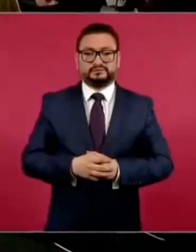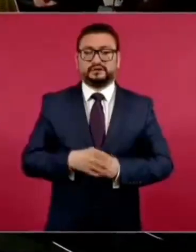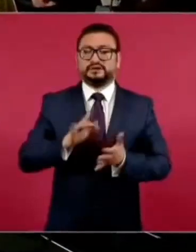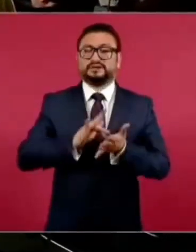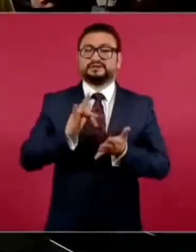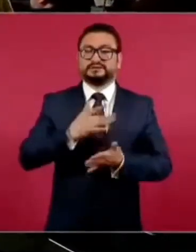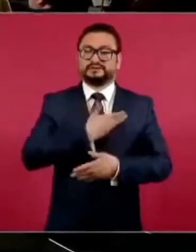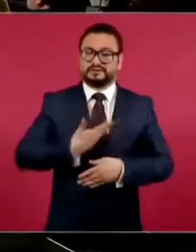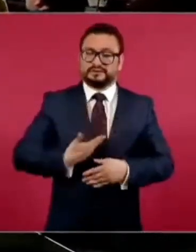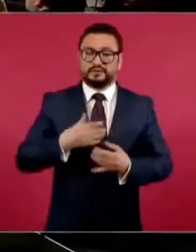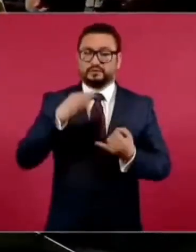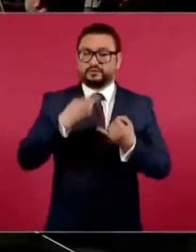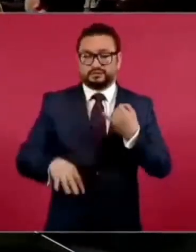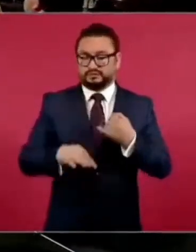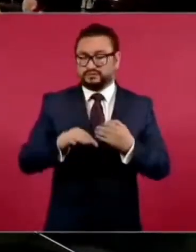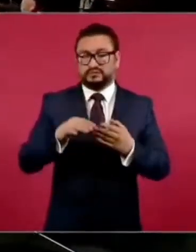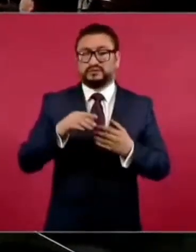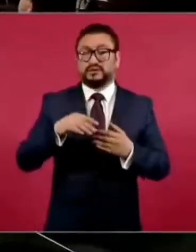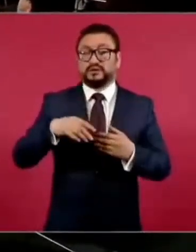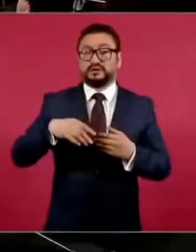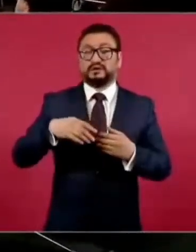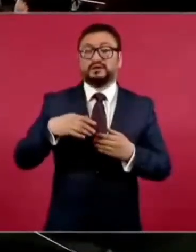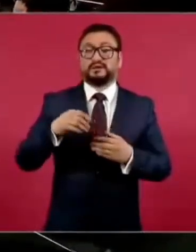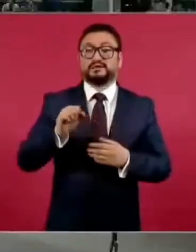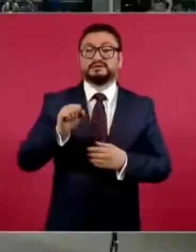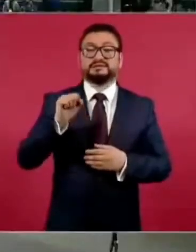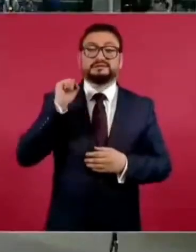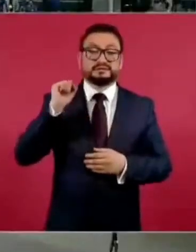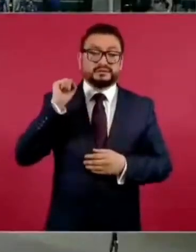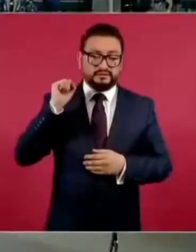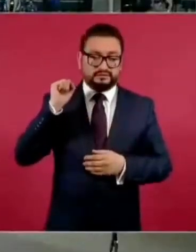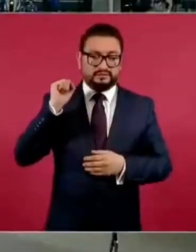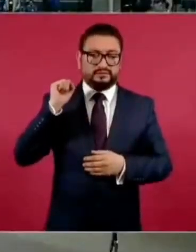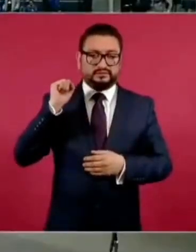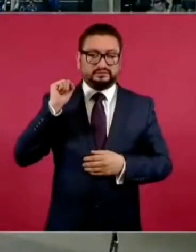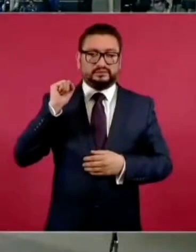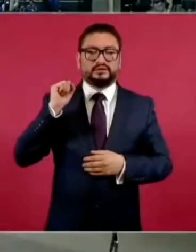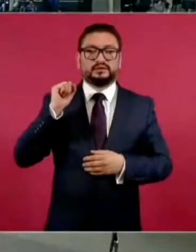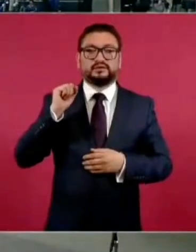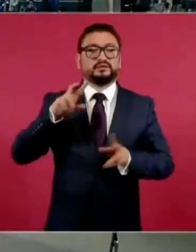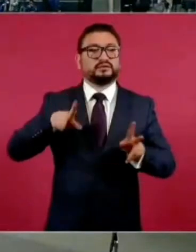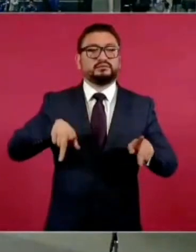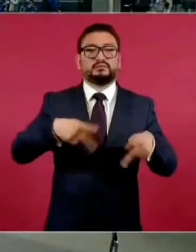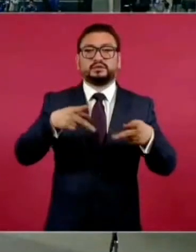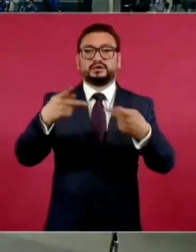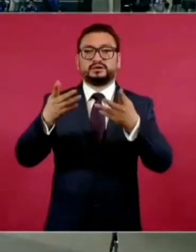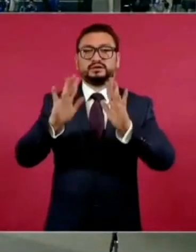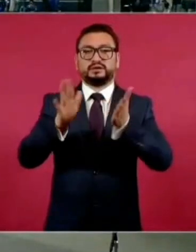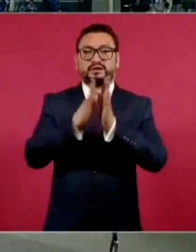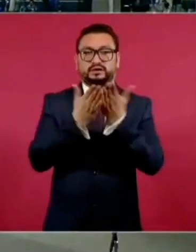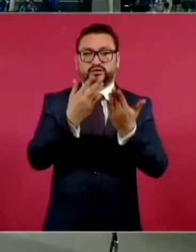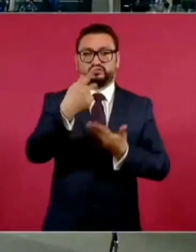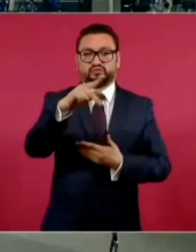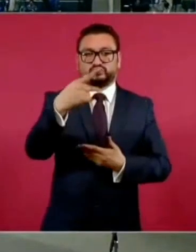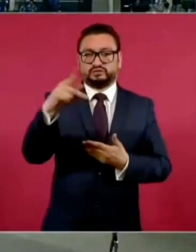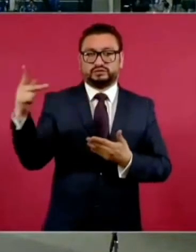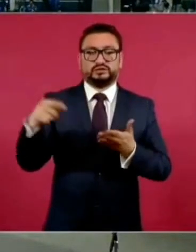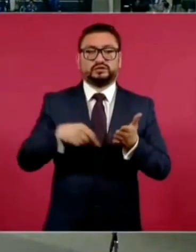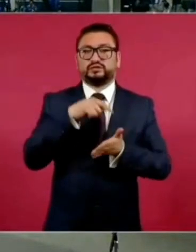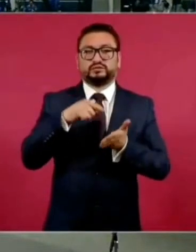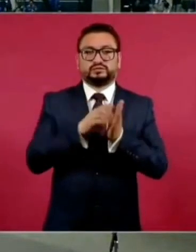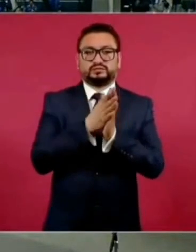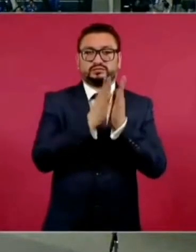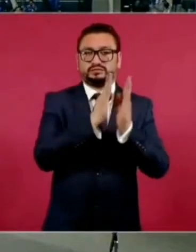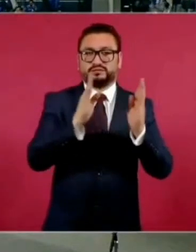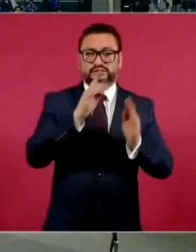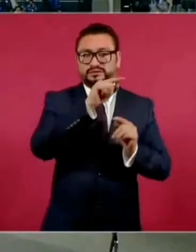concluir este fin de semana, el sábado puntualmente, salió a la venta ya su libro en diversas librerías de la Ciudad